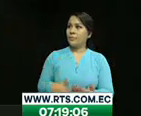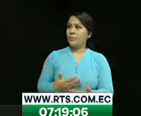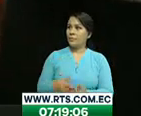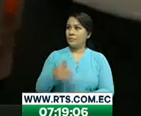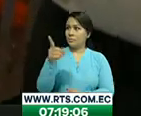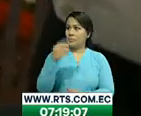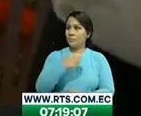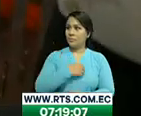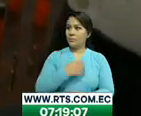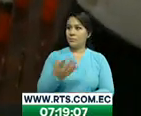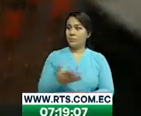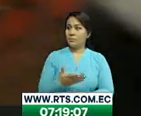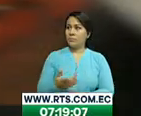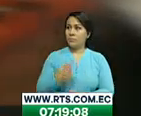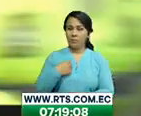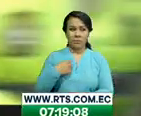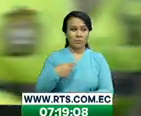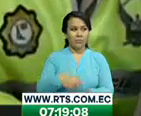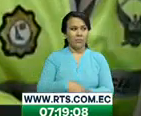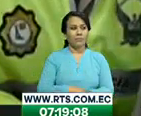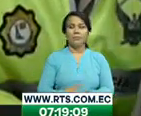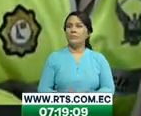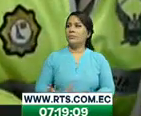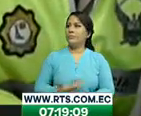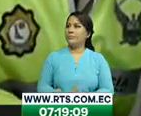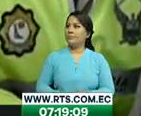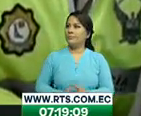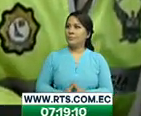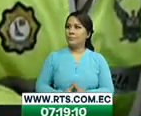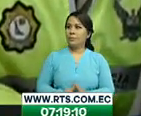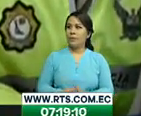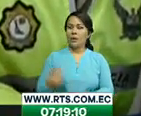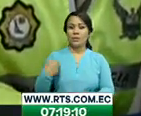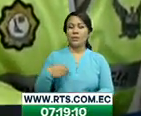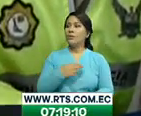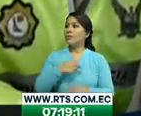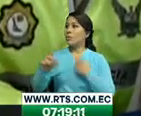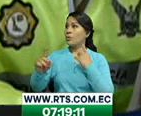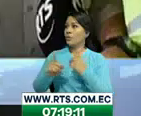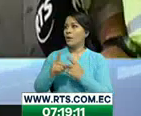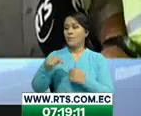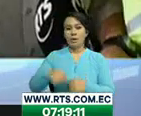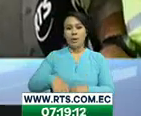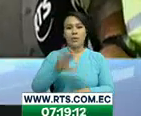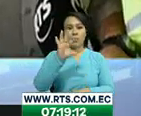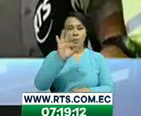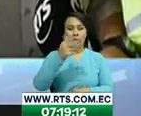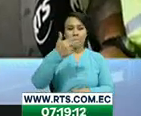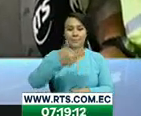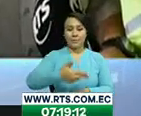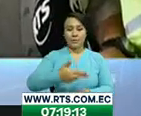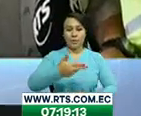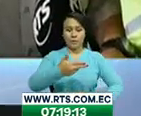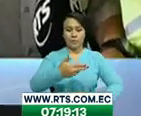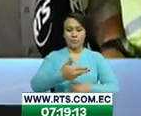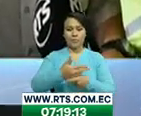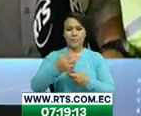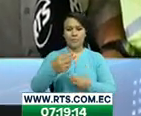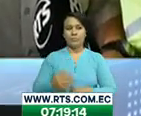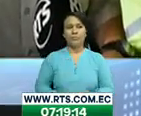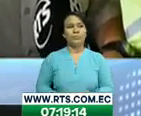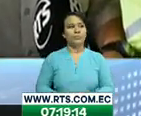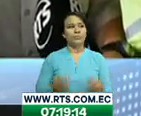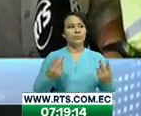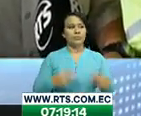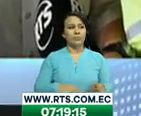Postes, provincia de Guayas. La aprehensión de 9 armas de fuego, entre